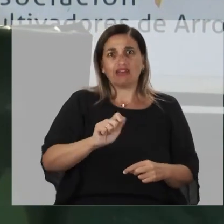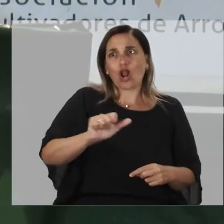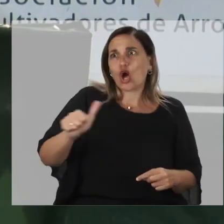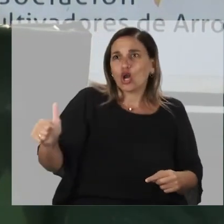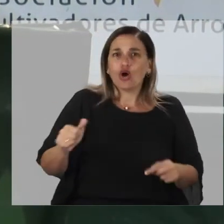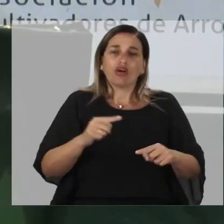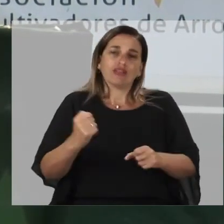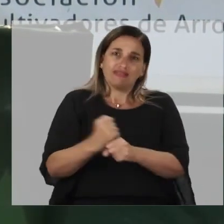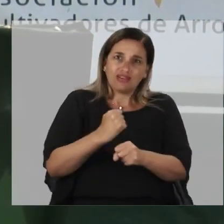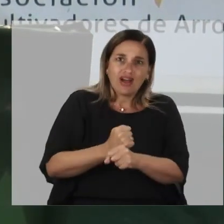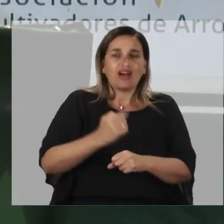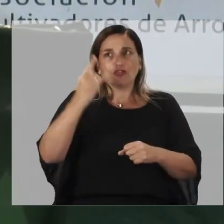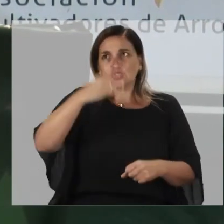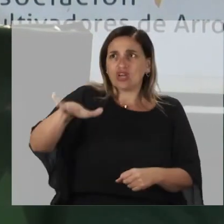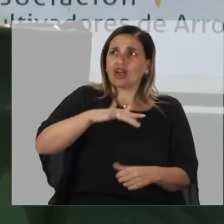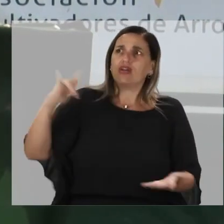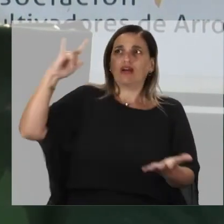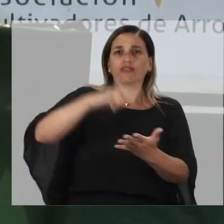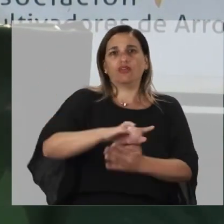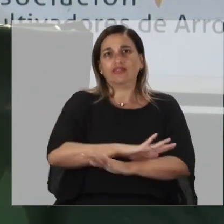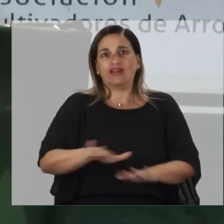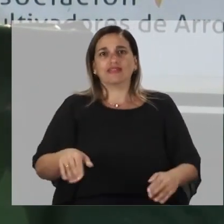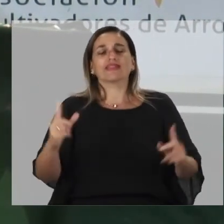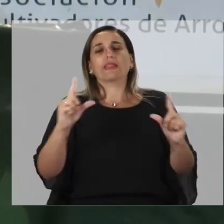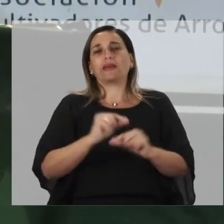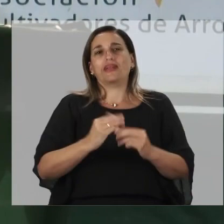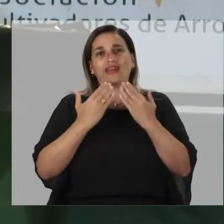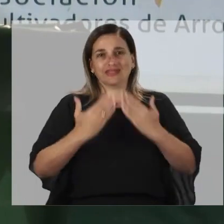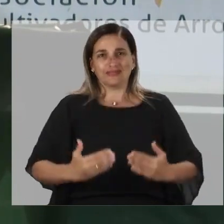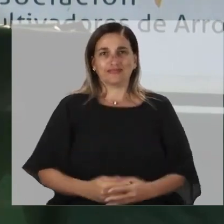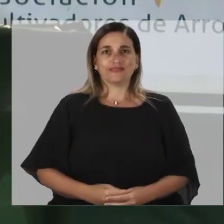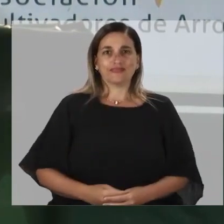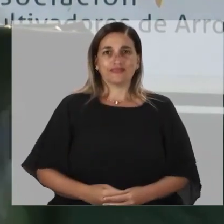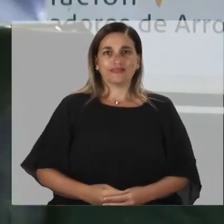adelante es el que todos los días está laburando, en este caso una chacra, y vienen los aviones, terminé, muchas gracias.